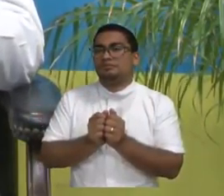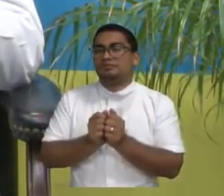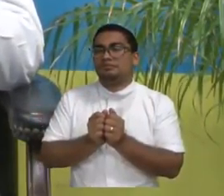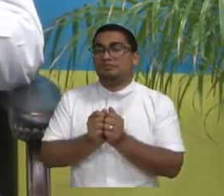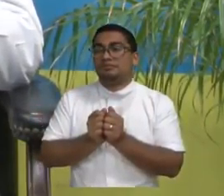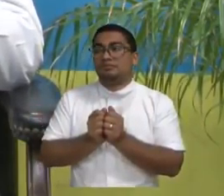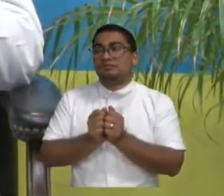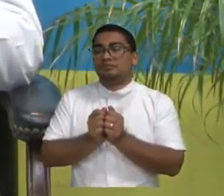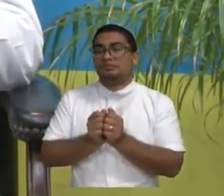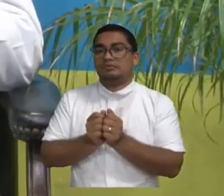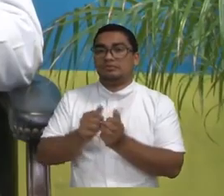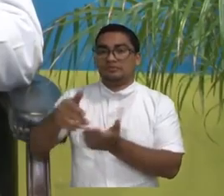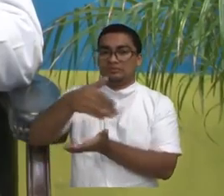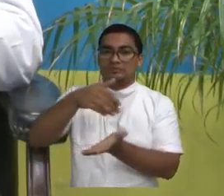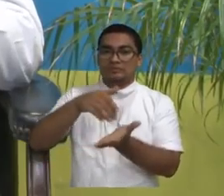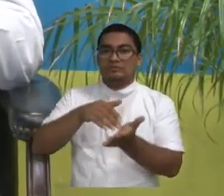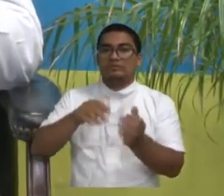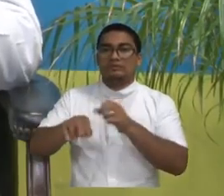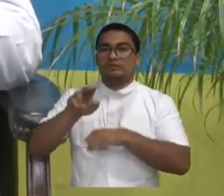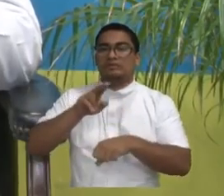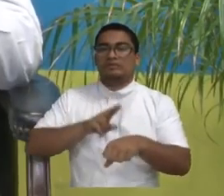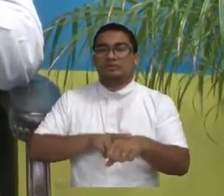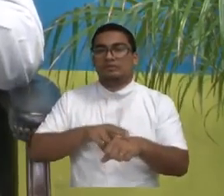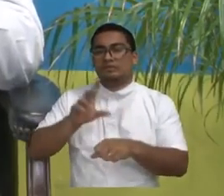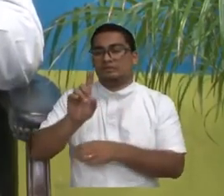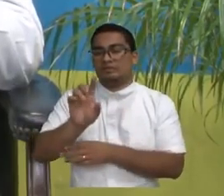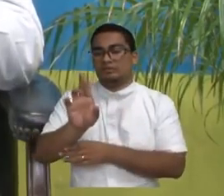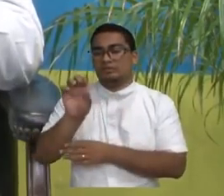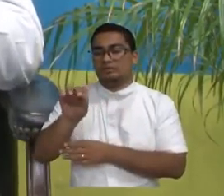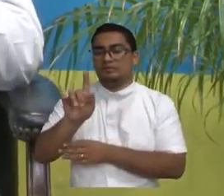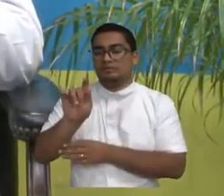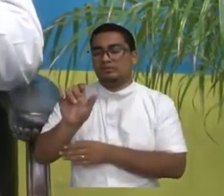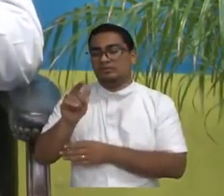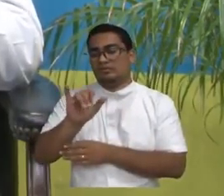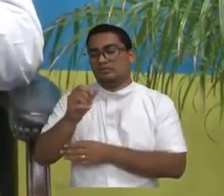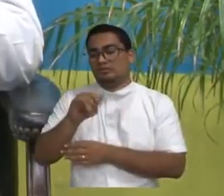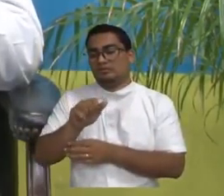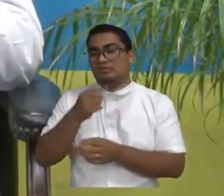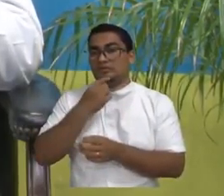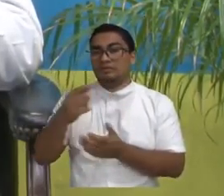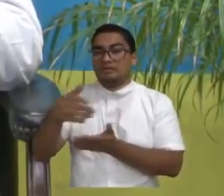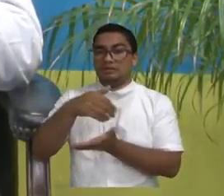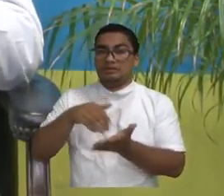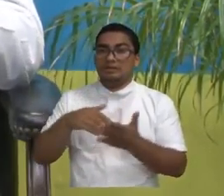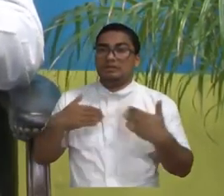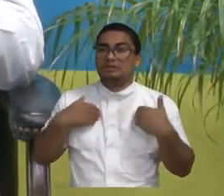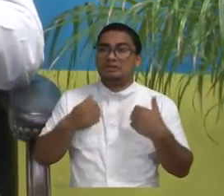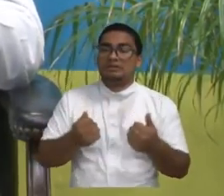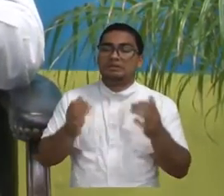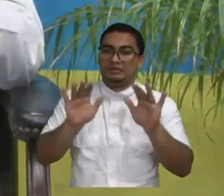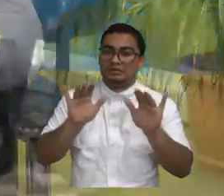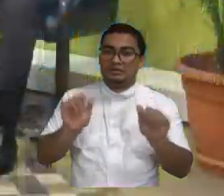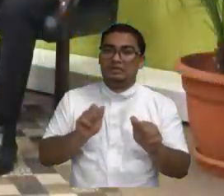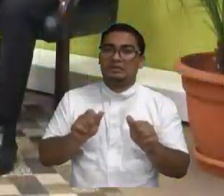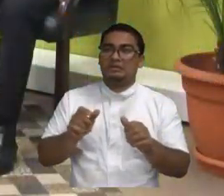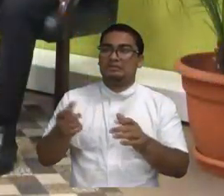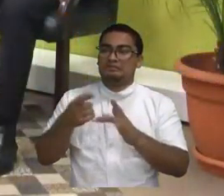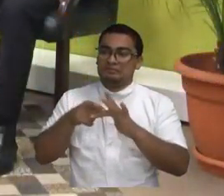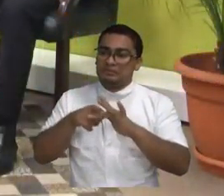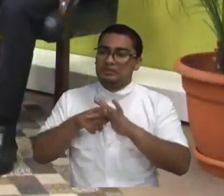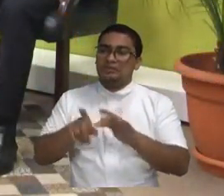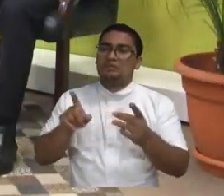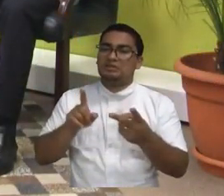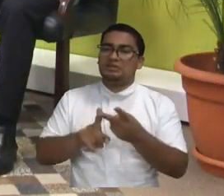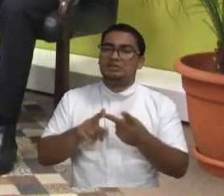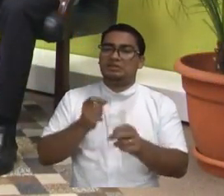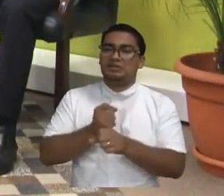en el Centro Nacional de Dermatología y en las unidades de salud también ahora están... tenemos psiquiatra, tenemos trabajo social,